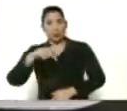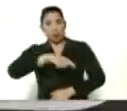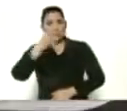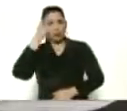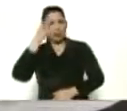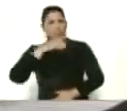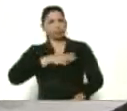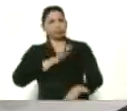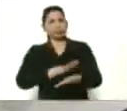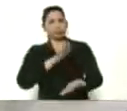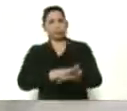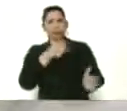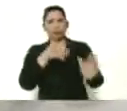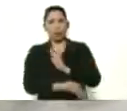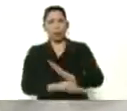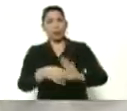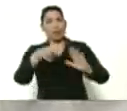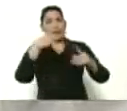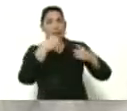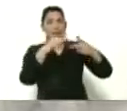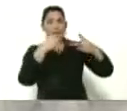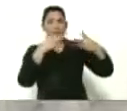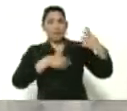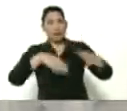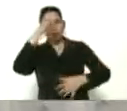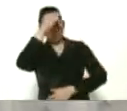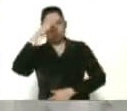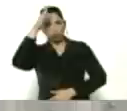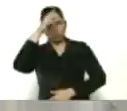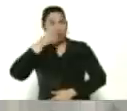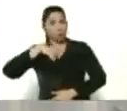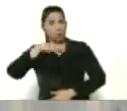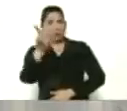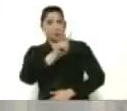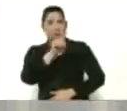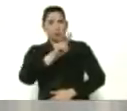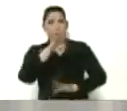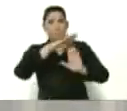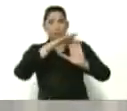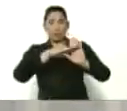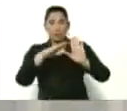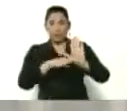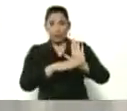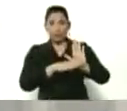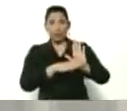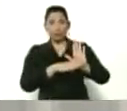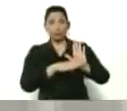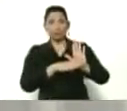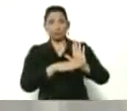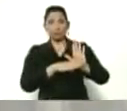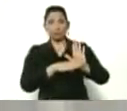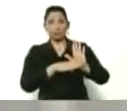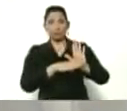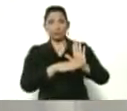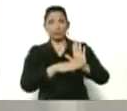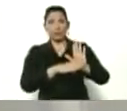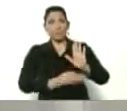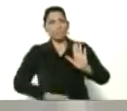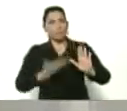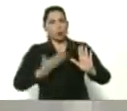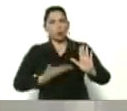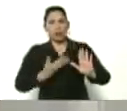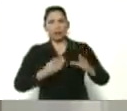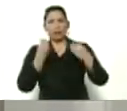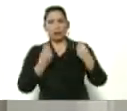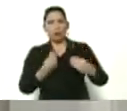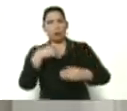más tranquilo respecto al nivel de conciencia del pueblo de Venezuela. Fíjate que las medidas, digamos, las medidas importantes, como el caso